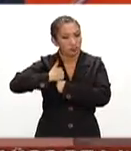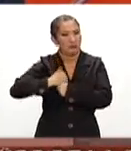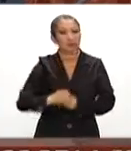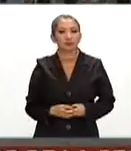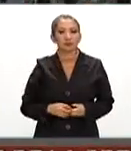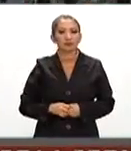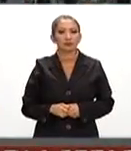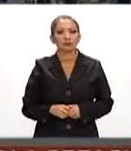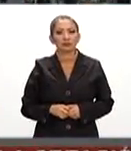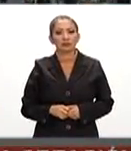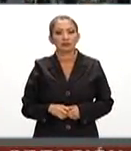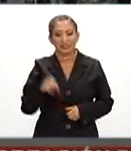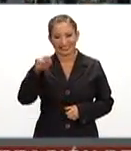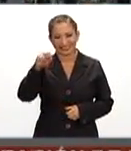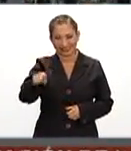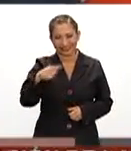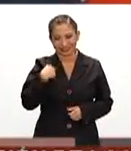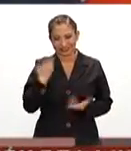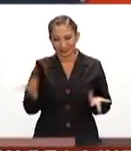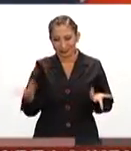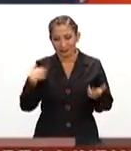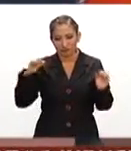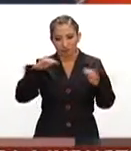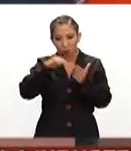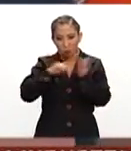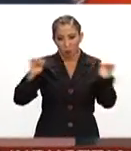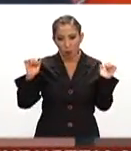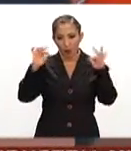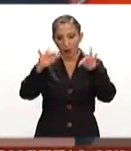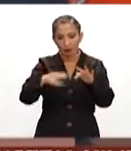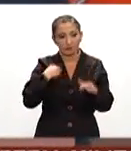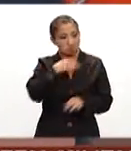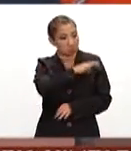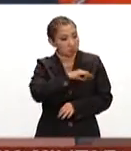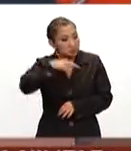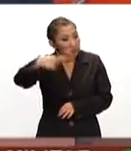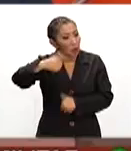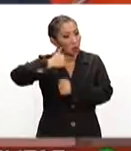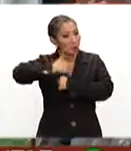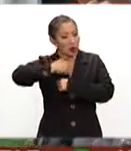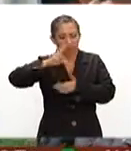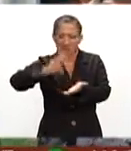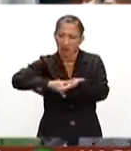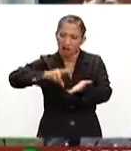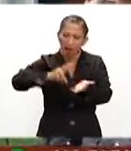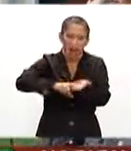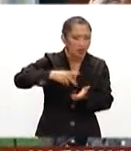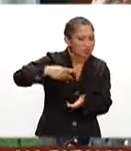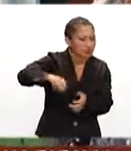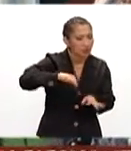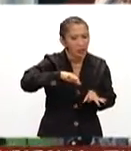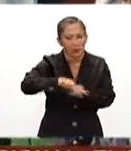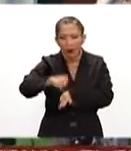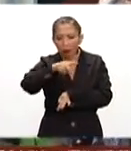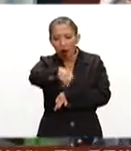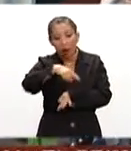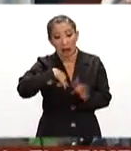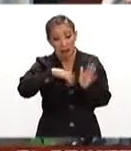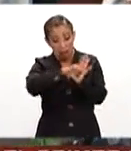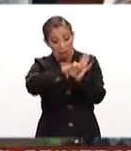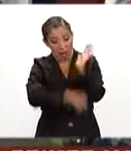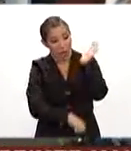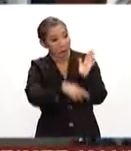Armadas. Ahí en esta ceremonia el presidente felicitó a los soldados por su invaluable labor y por ser un